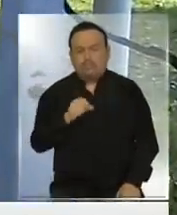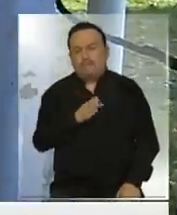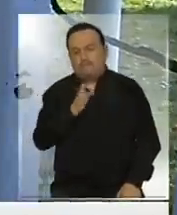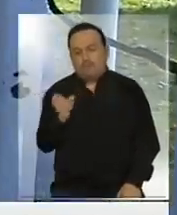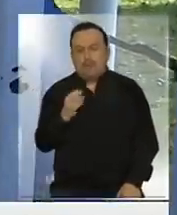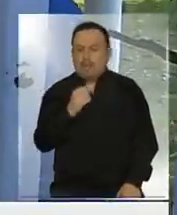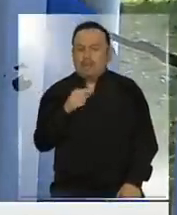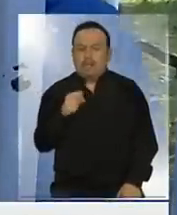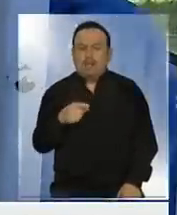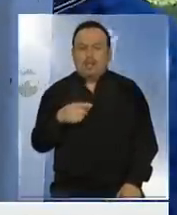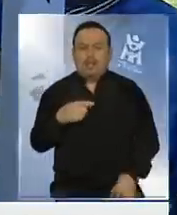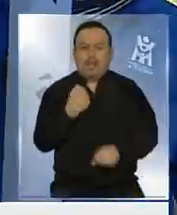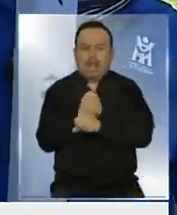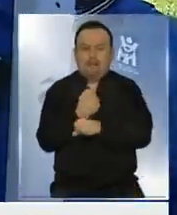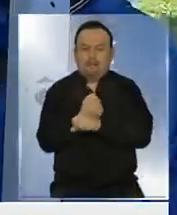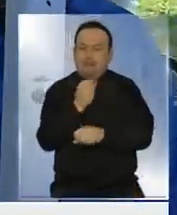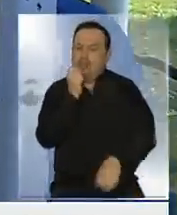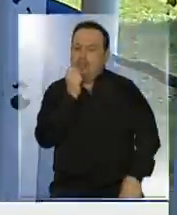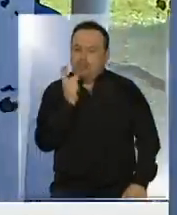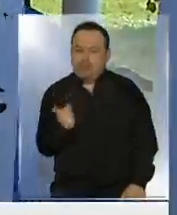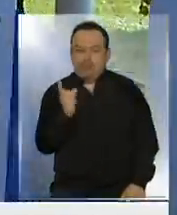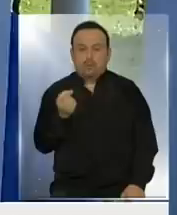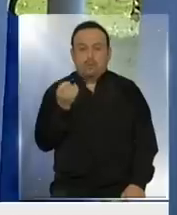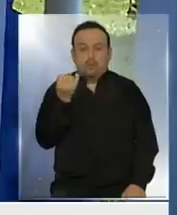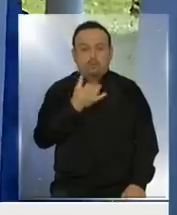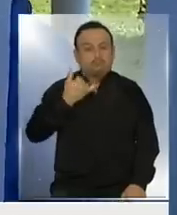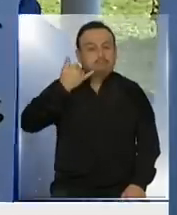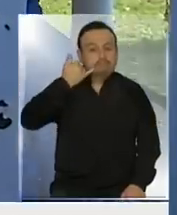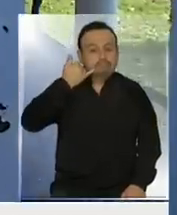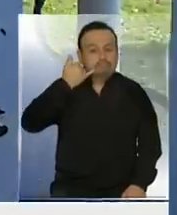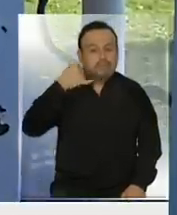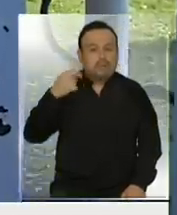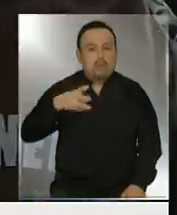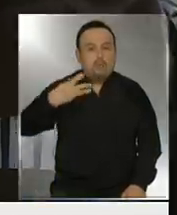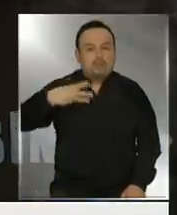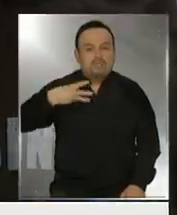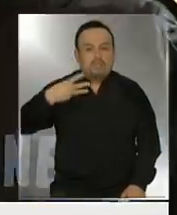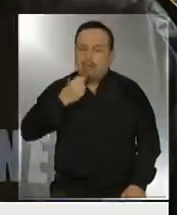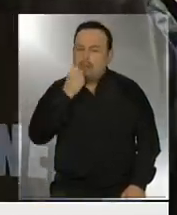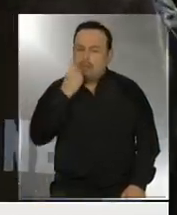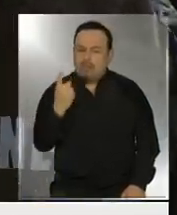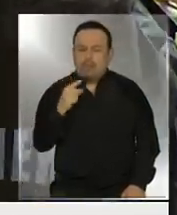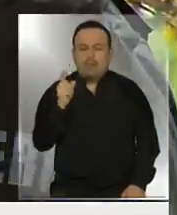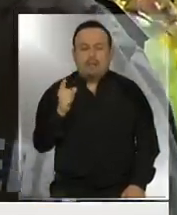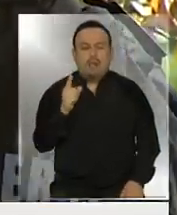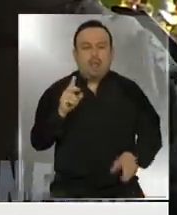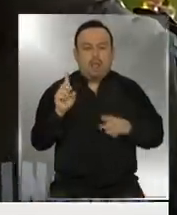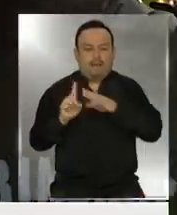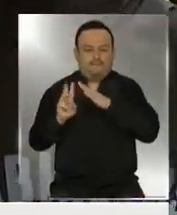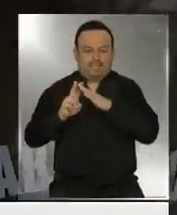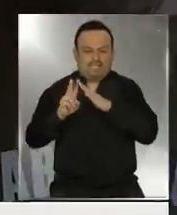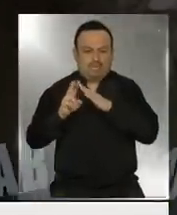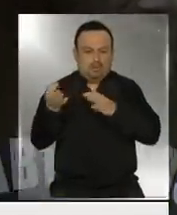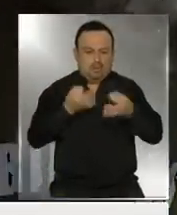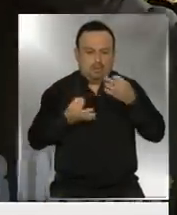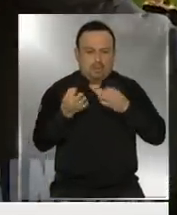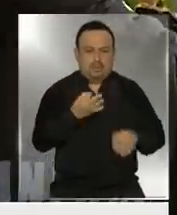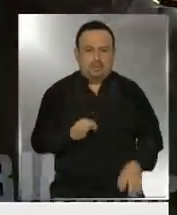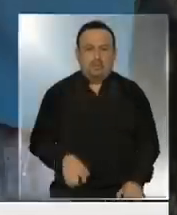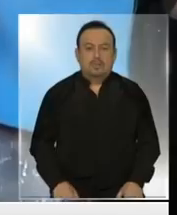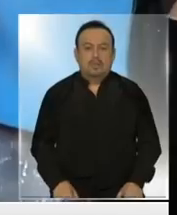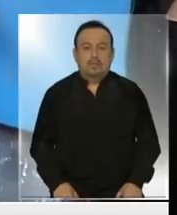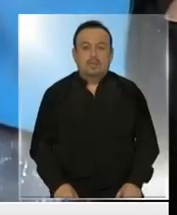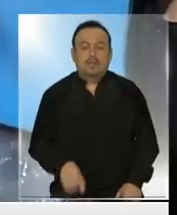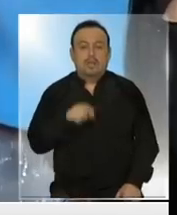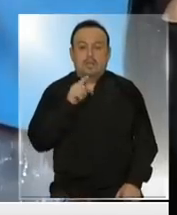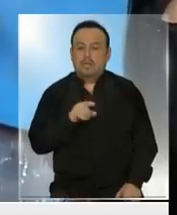también a través de carabineros ya la el número municipal escuchemos también sus declaraciones siempre